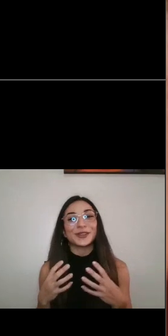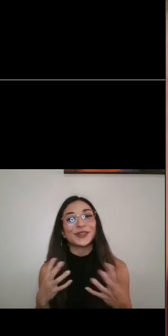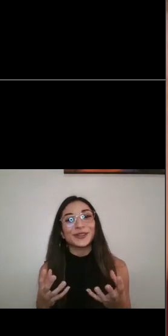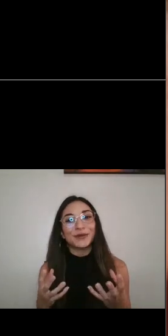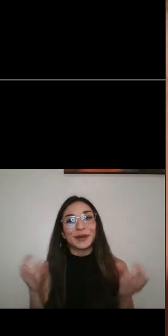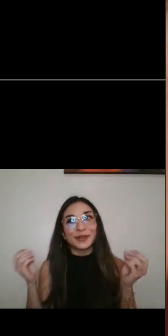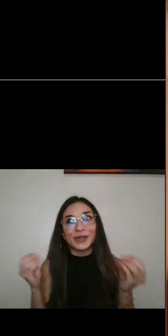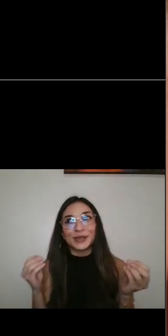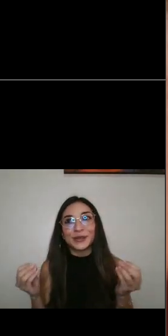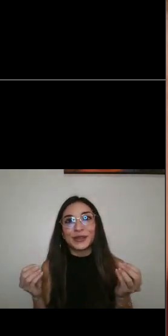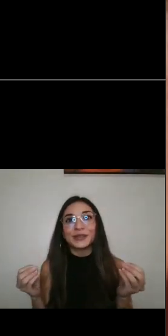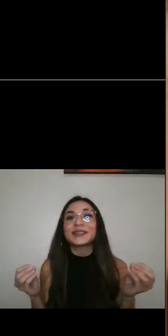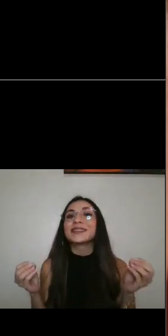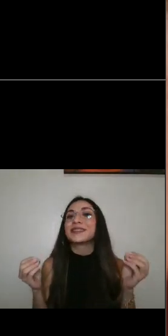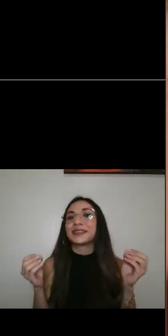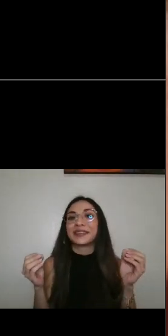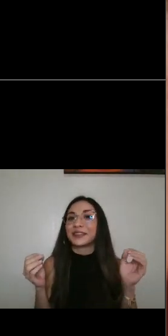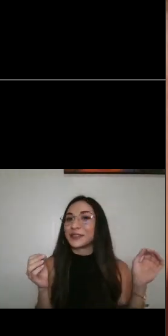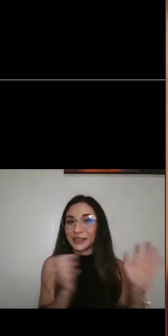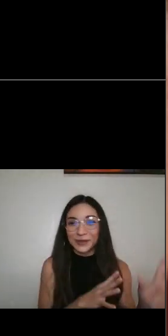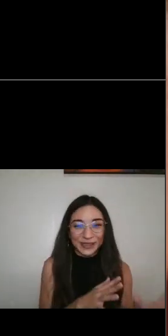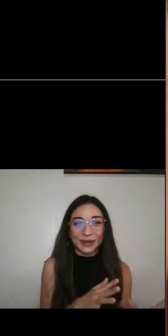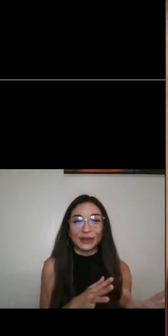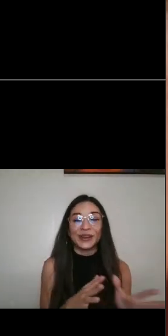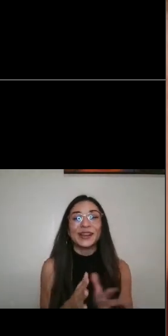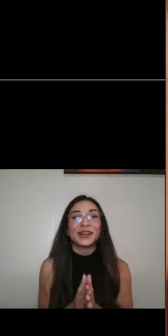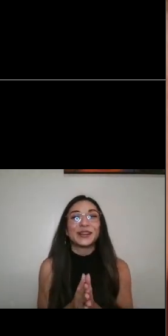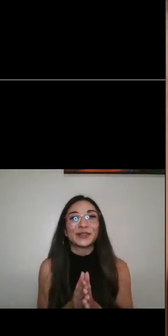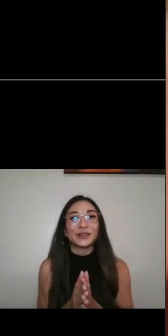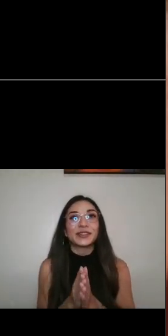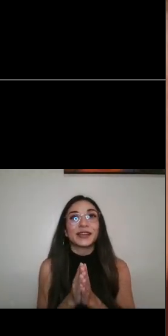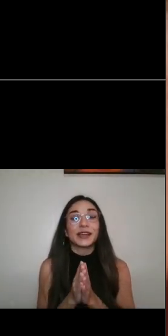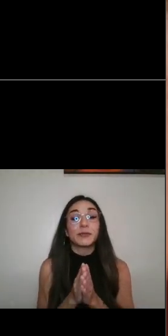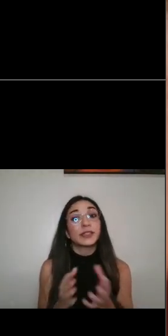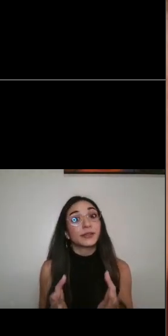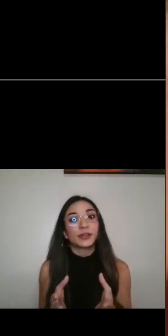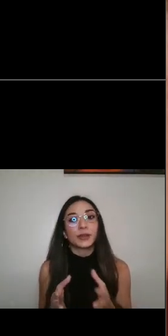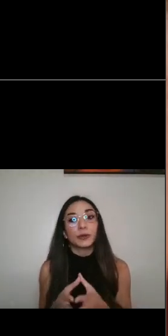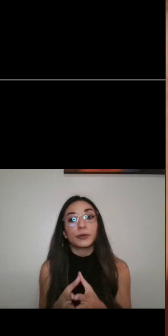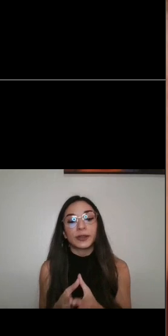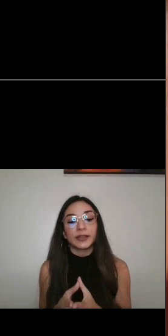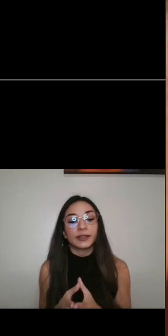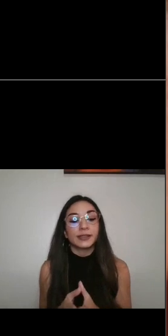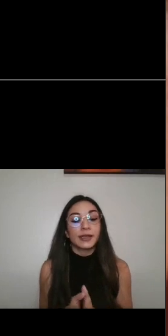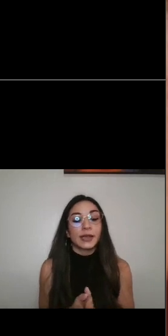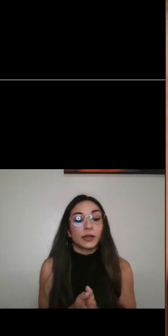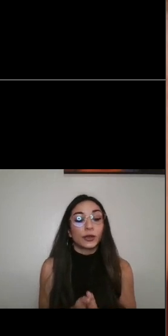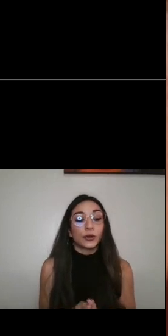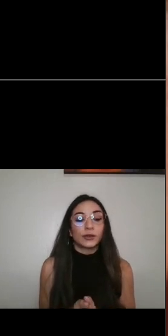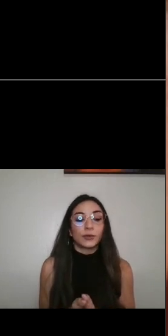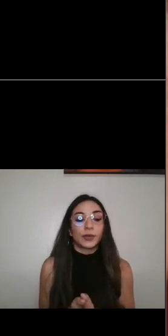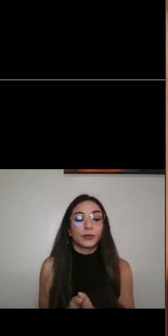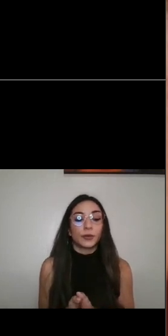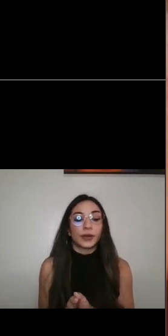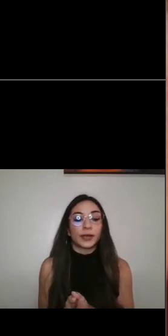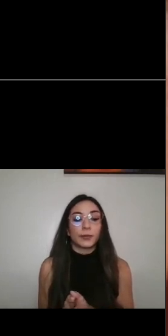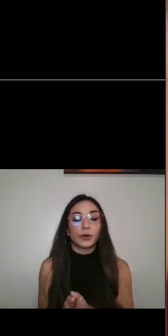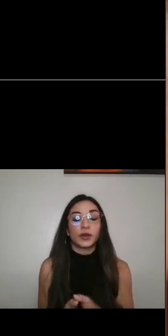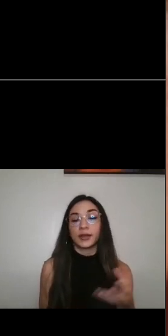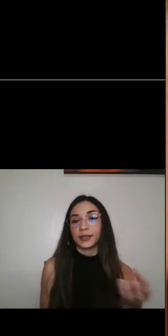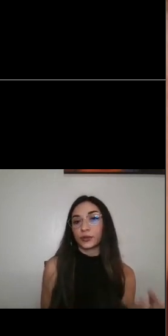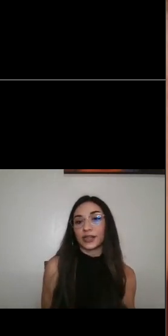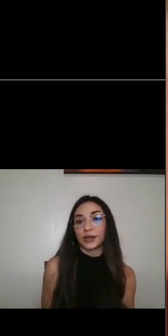oídos solo nos sirven para escuchar sonidos, los estamos subestimando. Los oídos tienen muchas funciones muy importantes. No es lo mismo, por